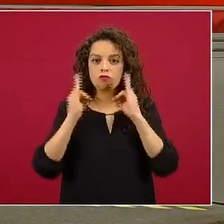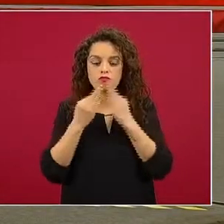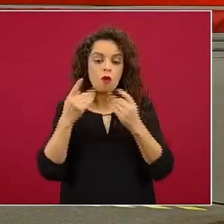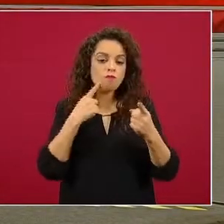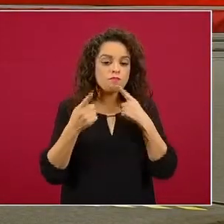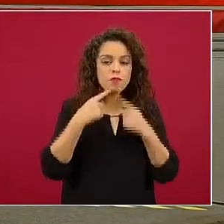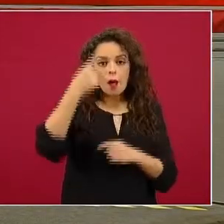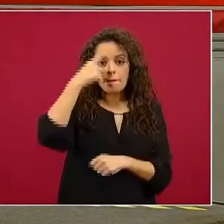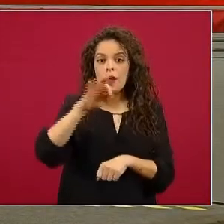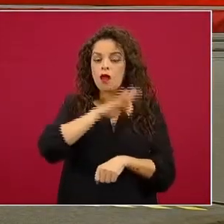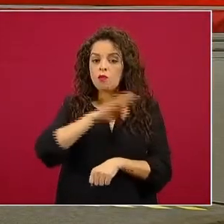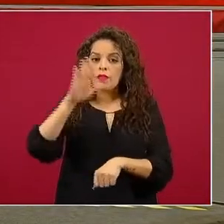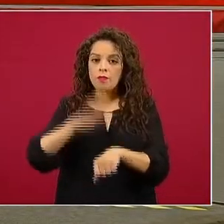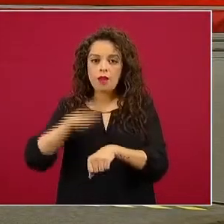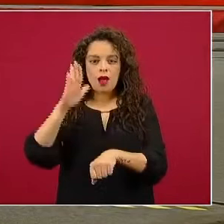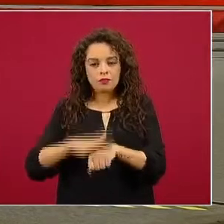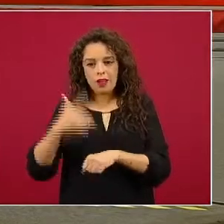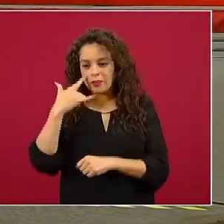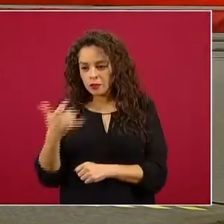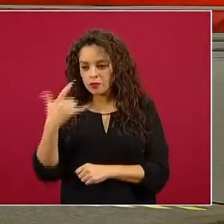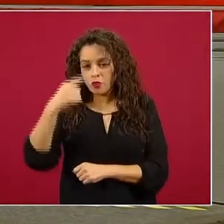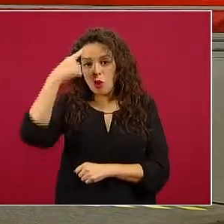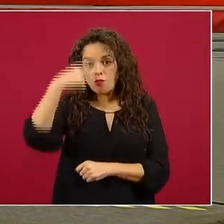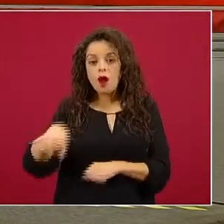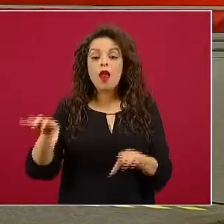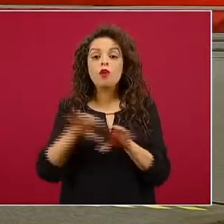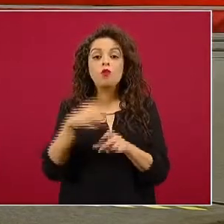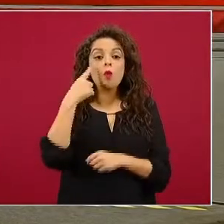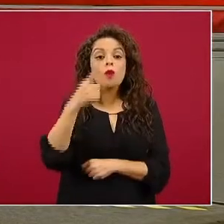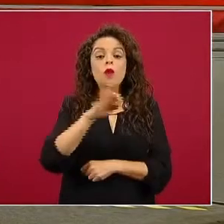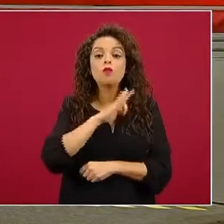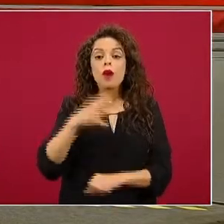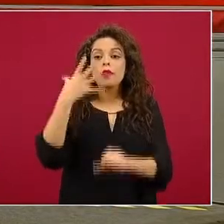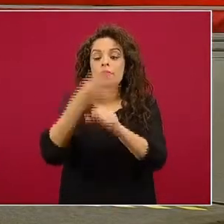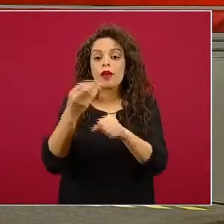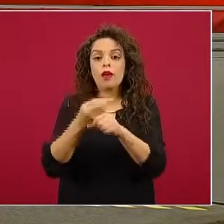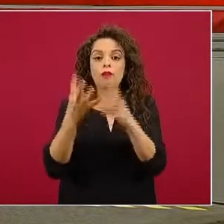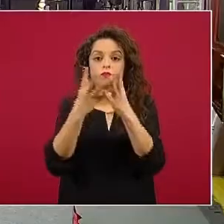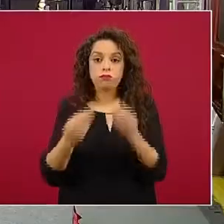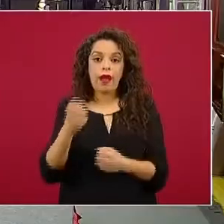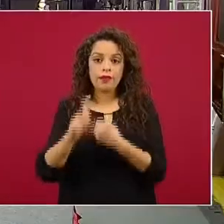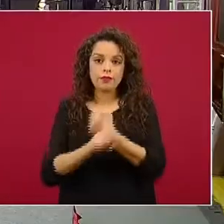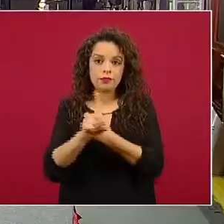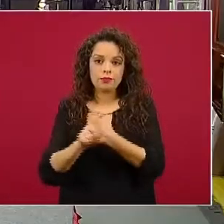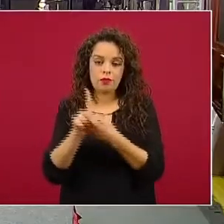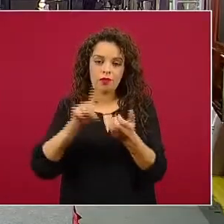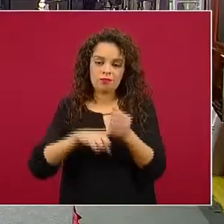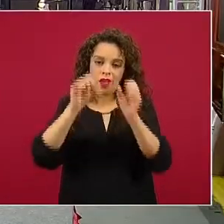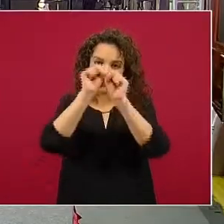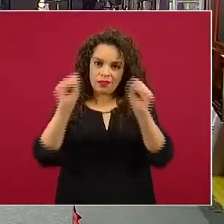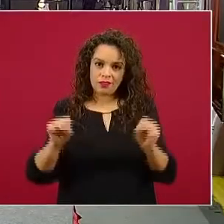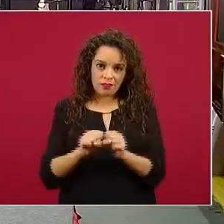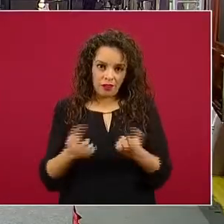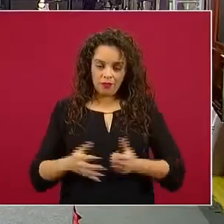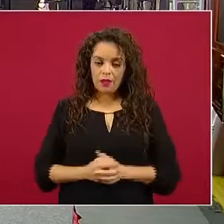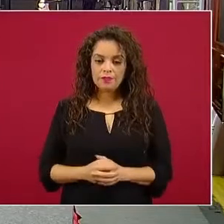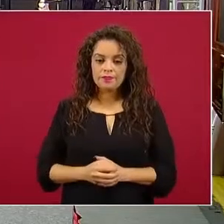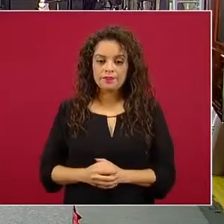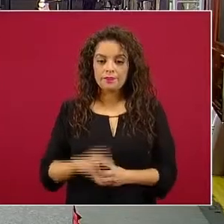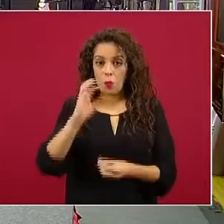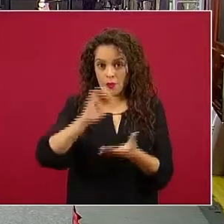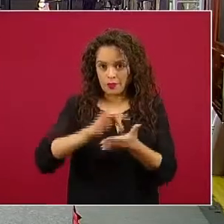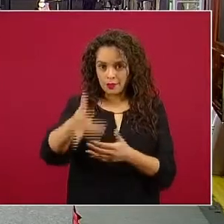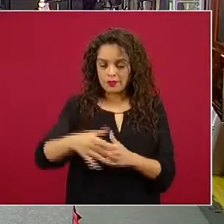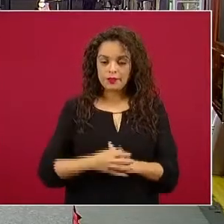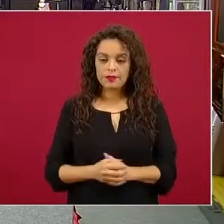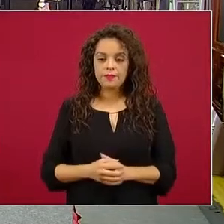esfuerzos y buscar soluciones a estos problemas estructurales. Muchas gracias, Otilia. Pasamos para acá y ahorita regresamos allá